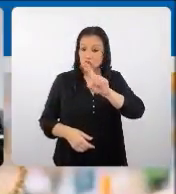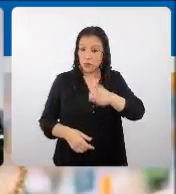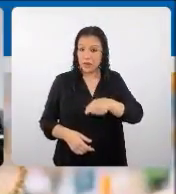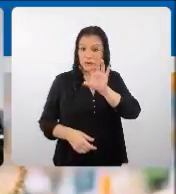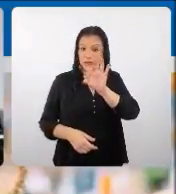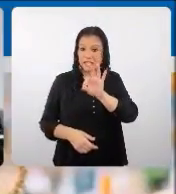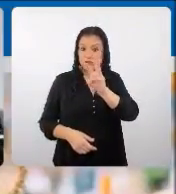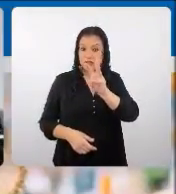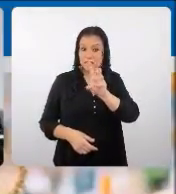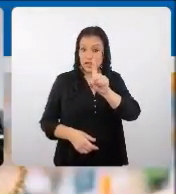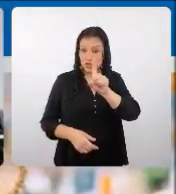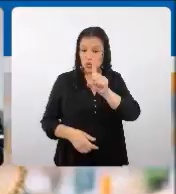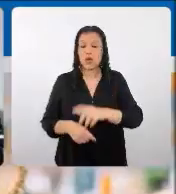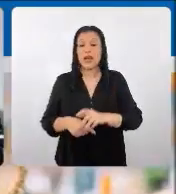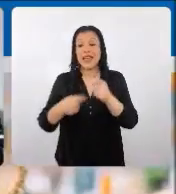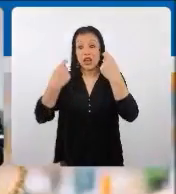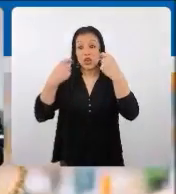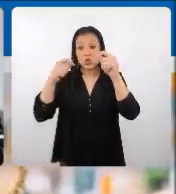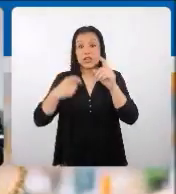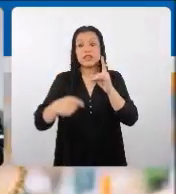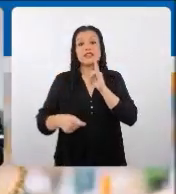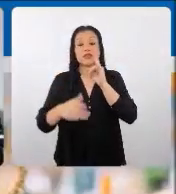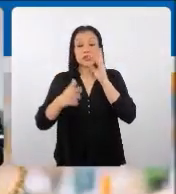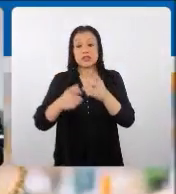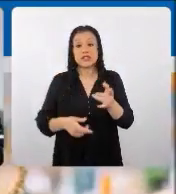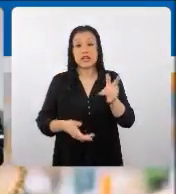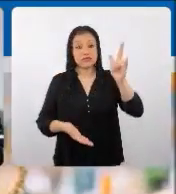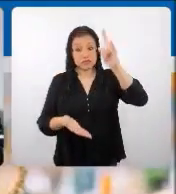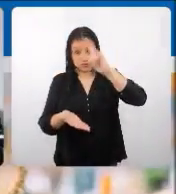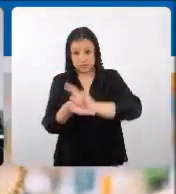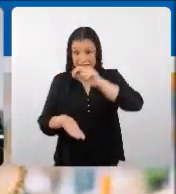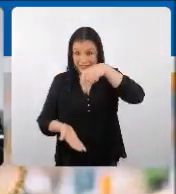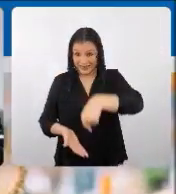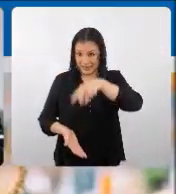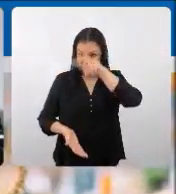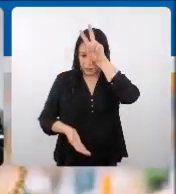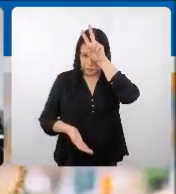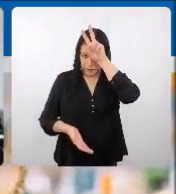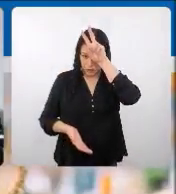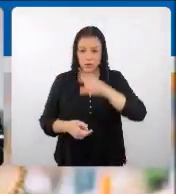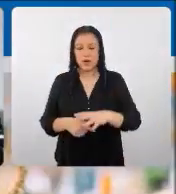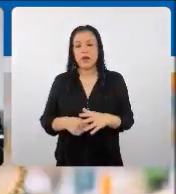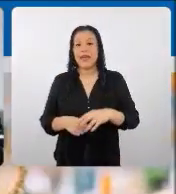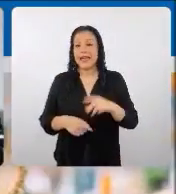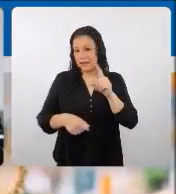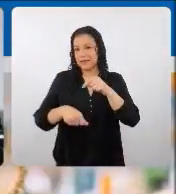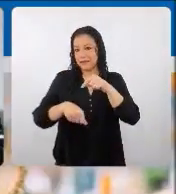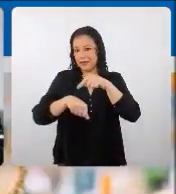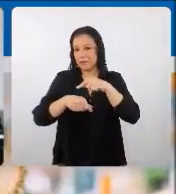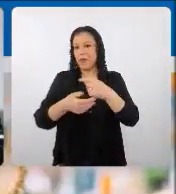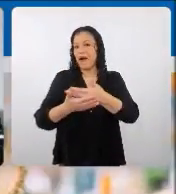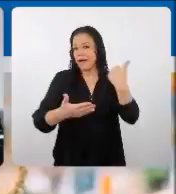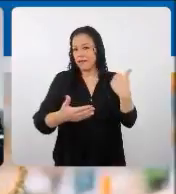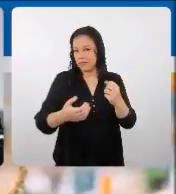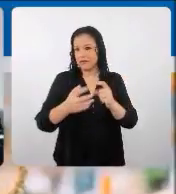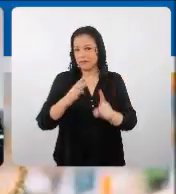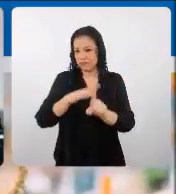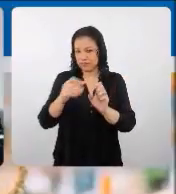558.961 turistas estadounidenses que ingresaron al Perú durante ese tiempo,